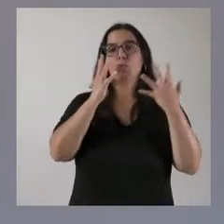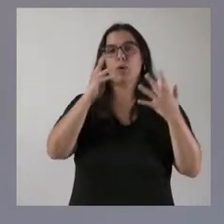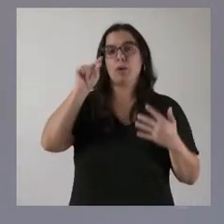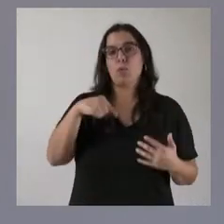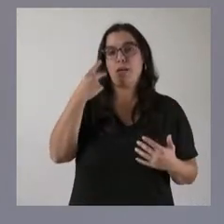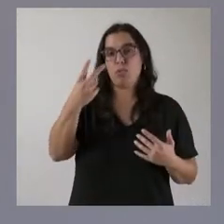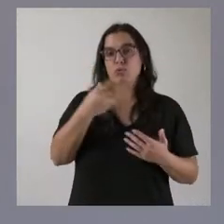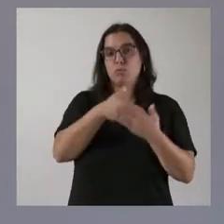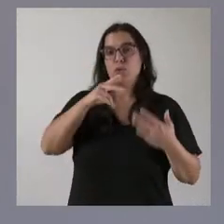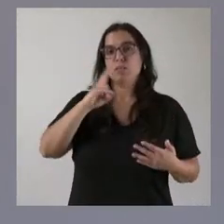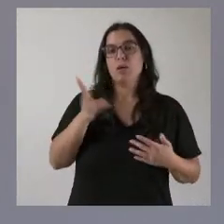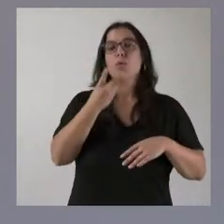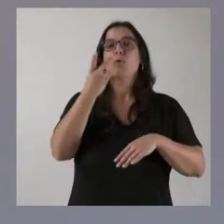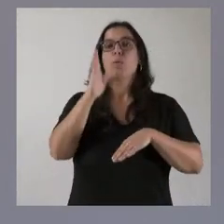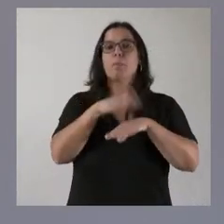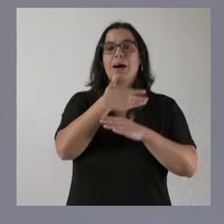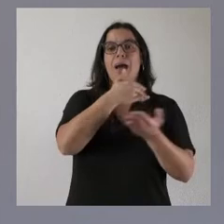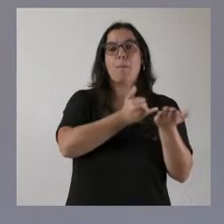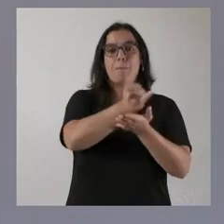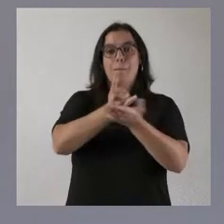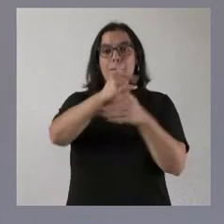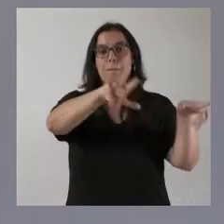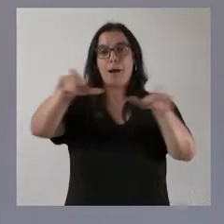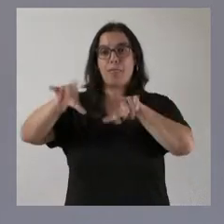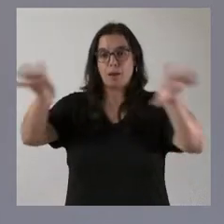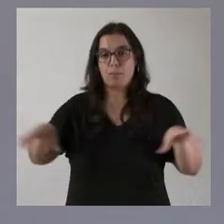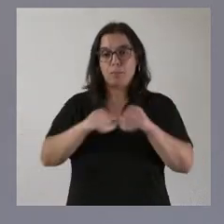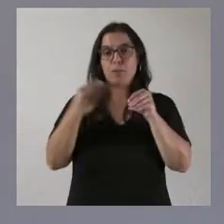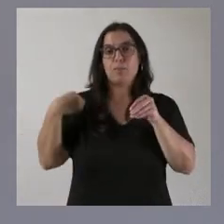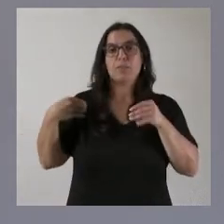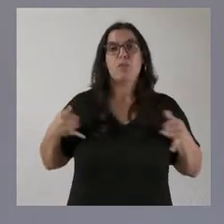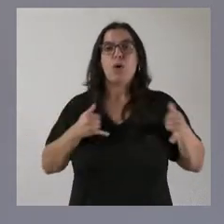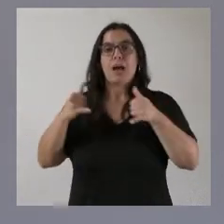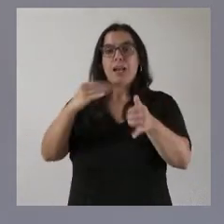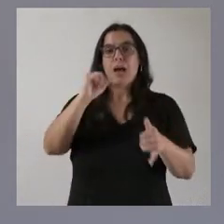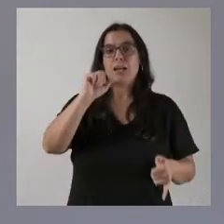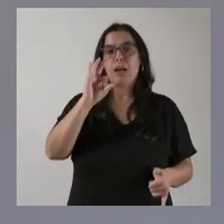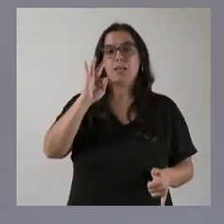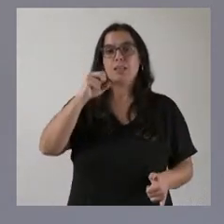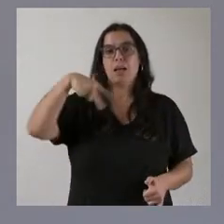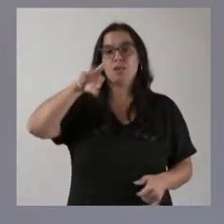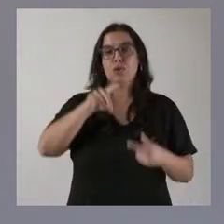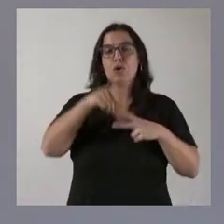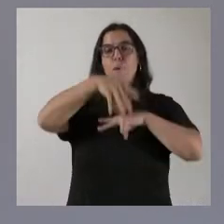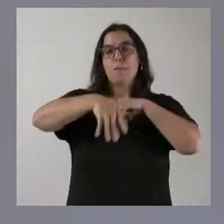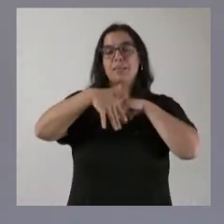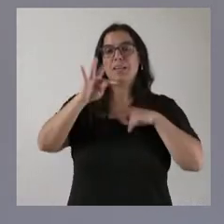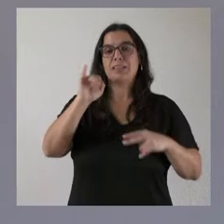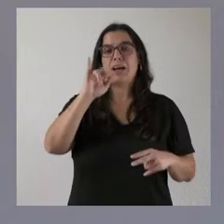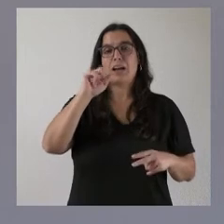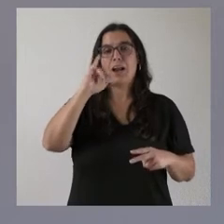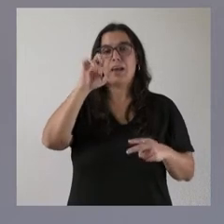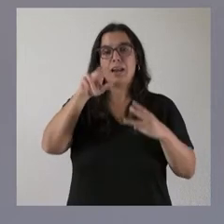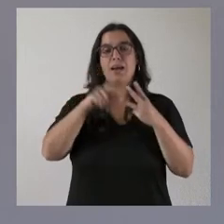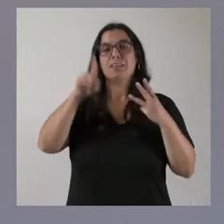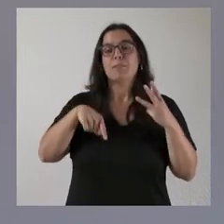para la concentración parcelaria del canal de Castañón la presa cerrajera y la presa regueras